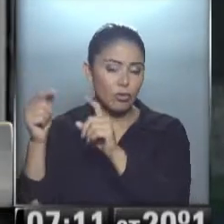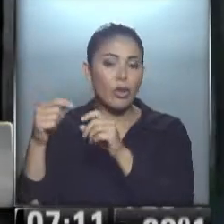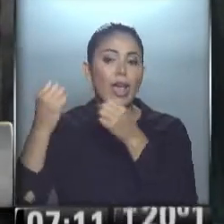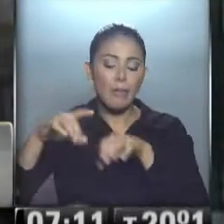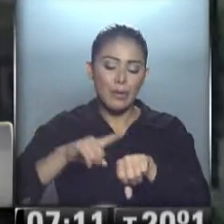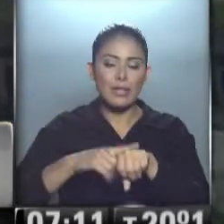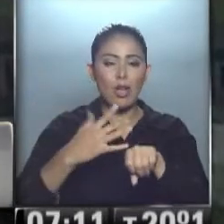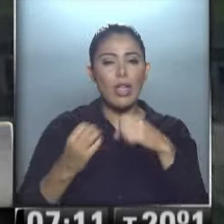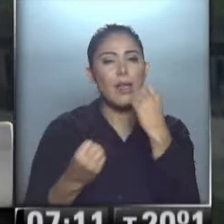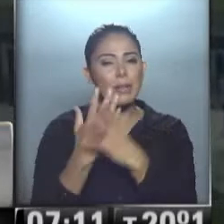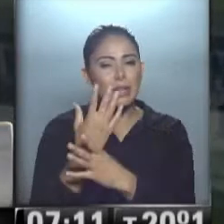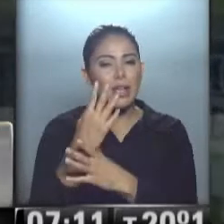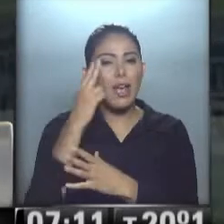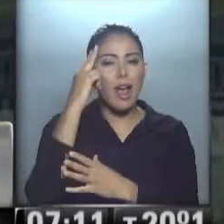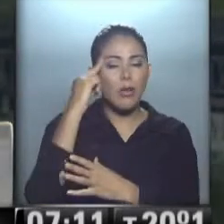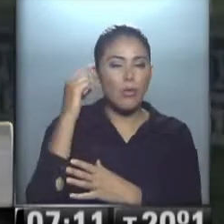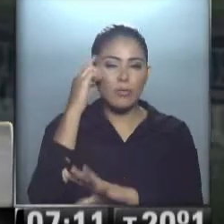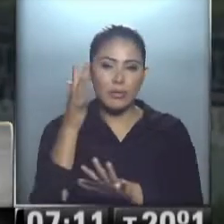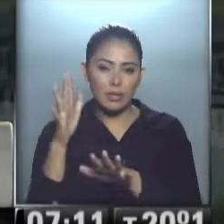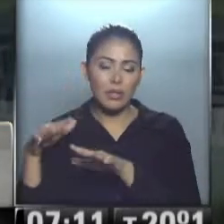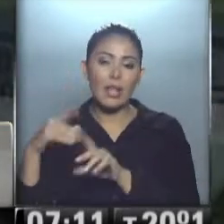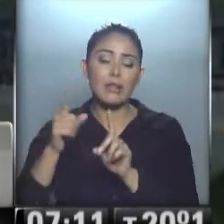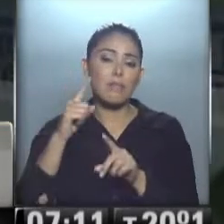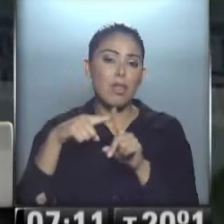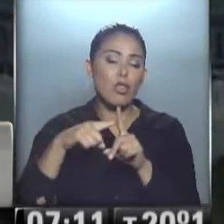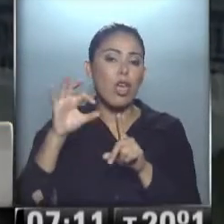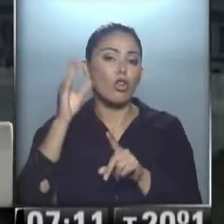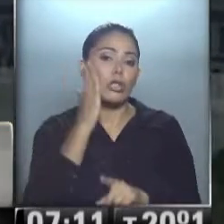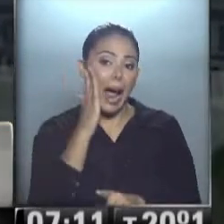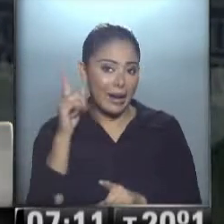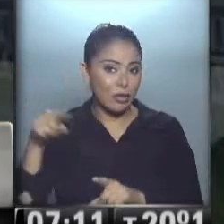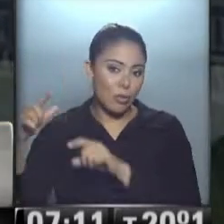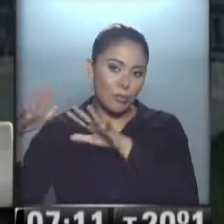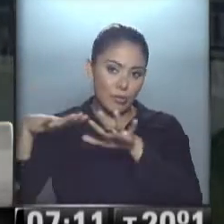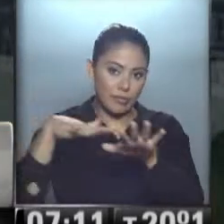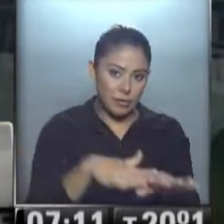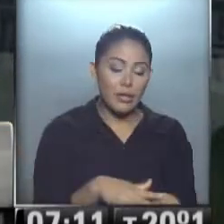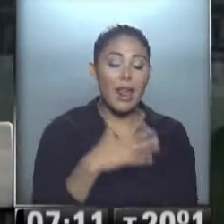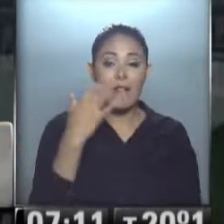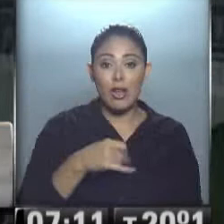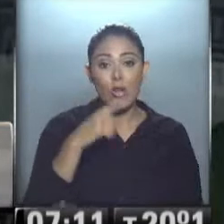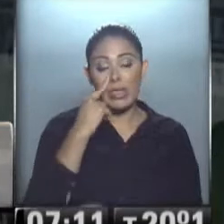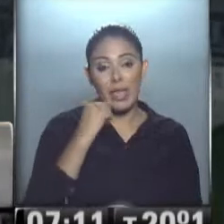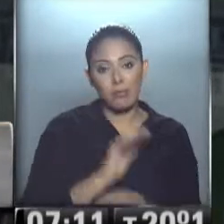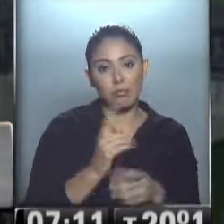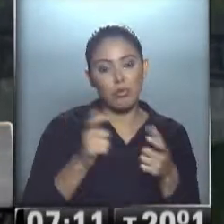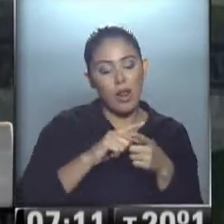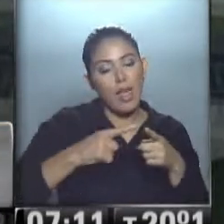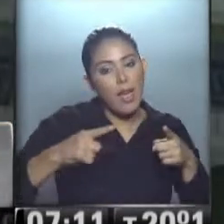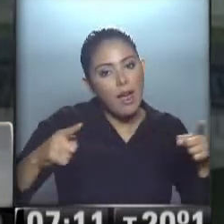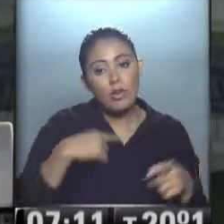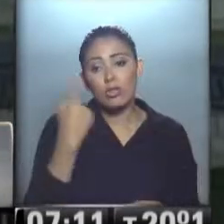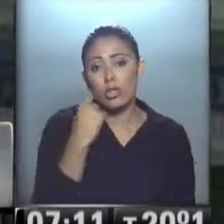partir de la media mañana o las primeras horas del mediodía o de la tarde va a ser una jornada insisto muy muy extensa claro vamos a estar trabajando